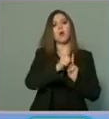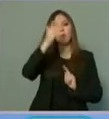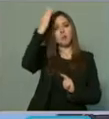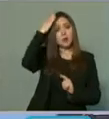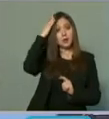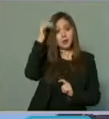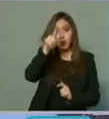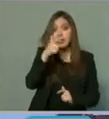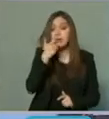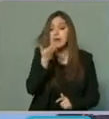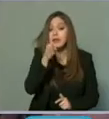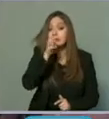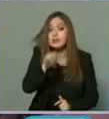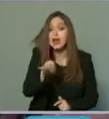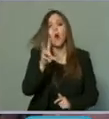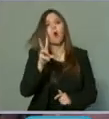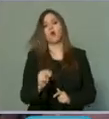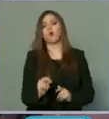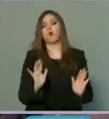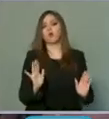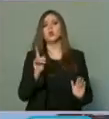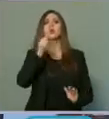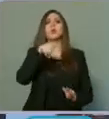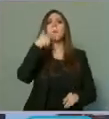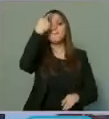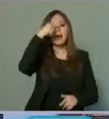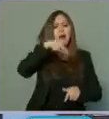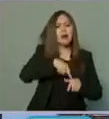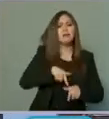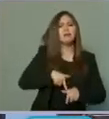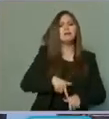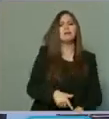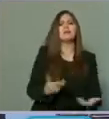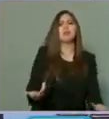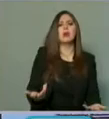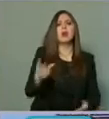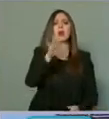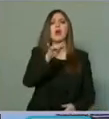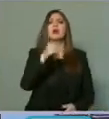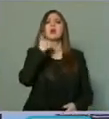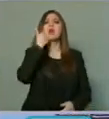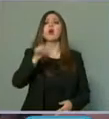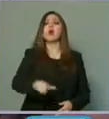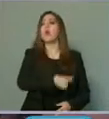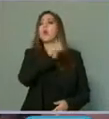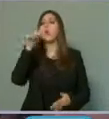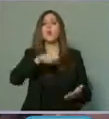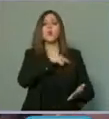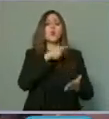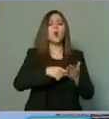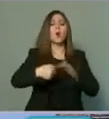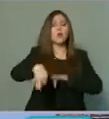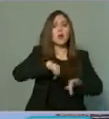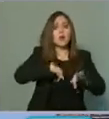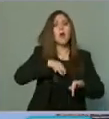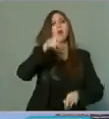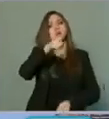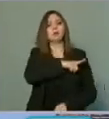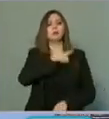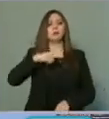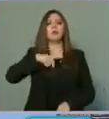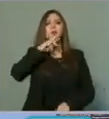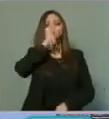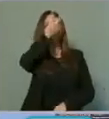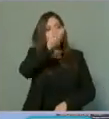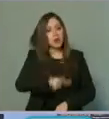¿quieres o no quieres? Claro. ¿Qué te está impidiendo seguir aquí? No, es que estoy buscando otras oportunidades de trabajo. Bueno, entonces sé honesto y